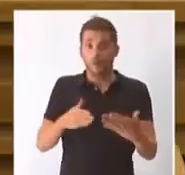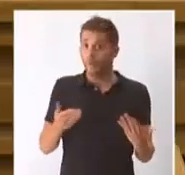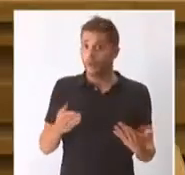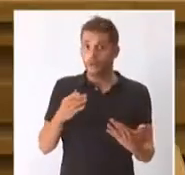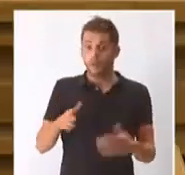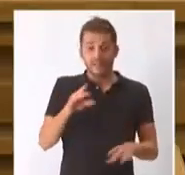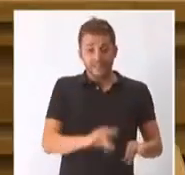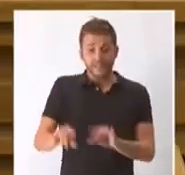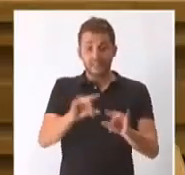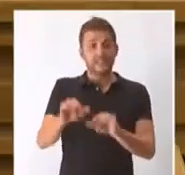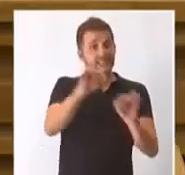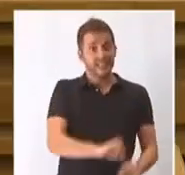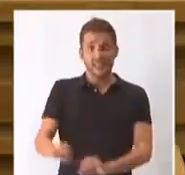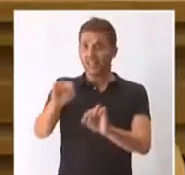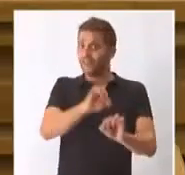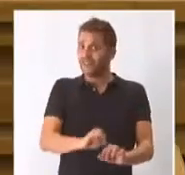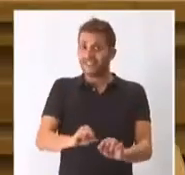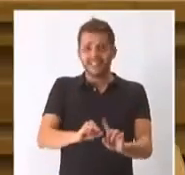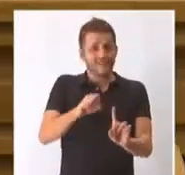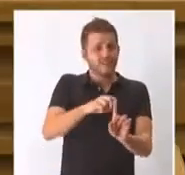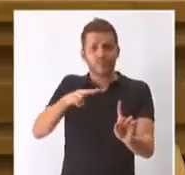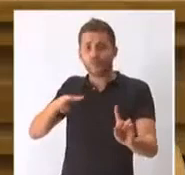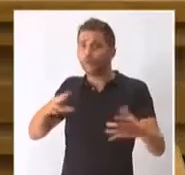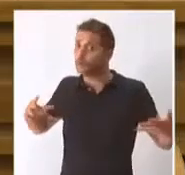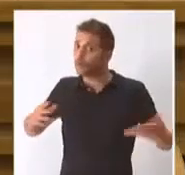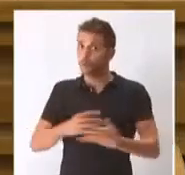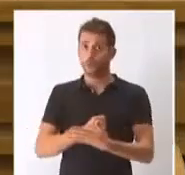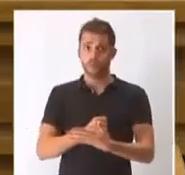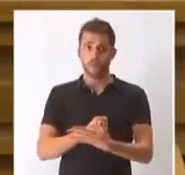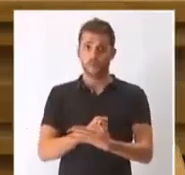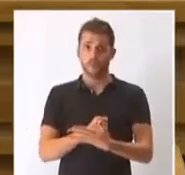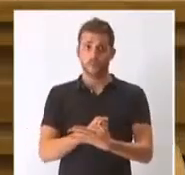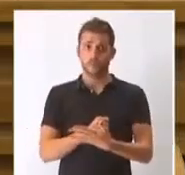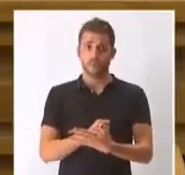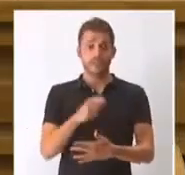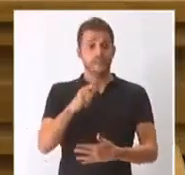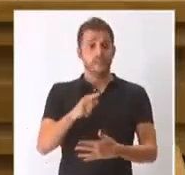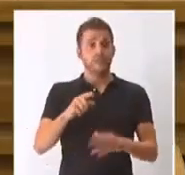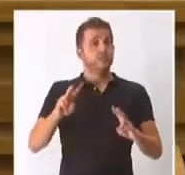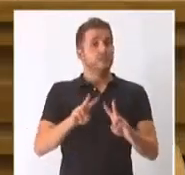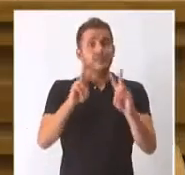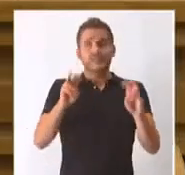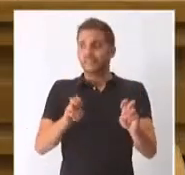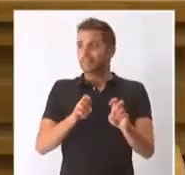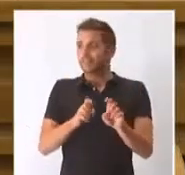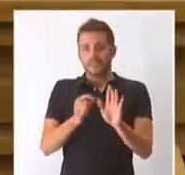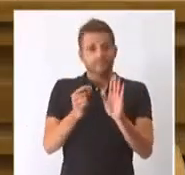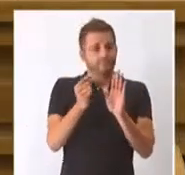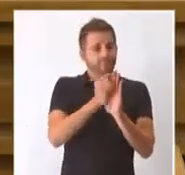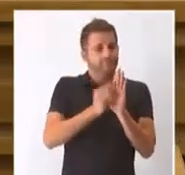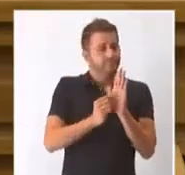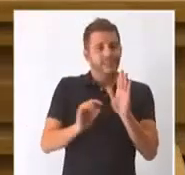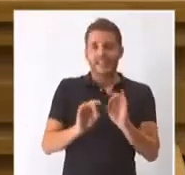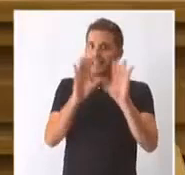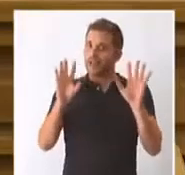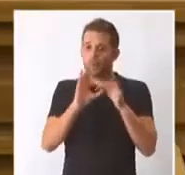para defender esta tierra en todos los sentidos y eso sobre todo con un criterio claro que es el de cohesión de